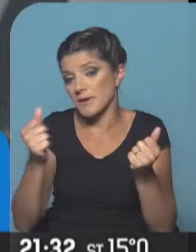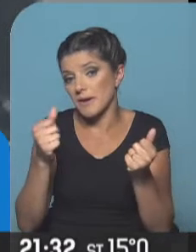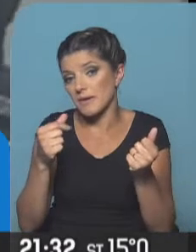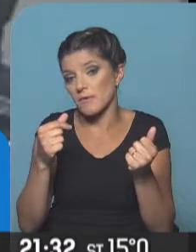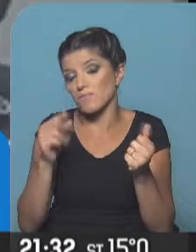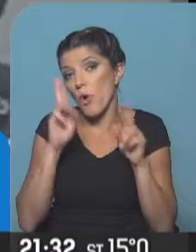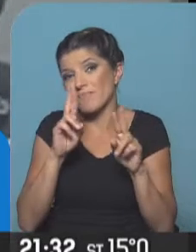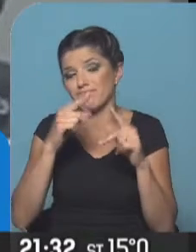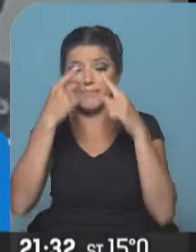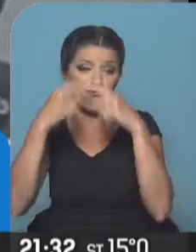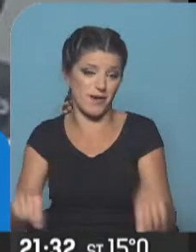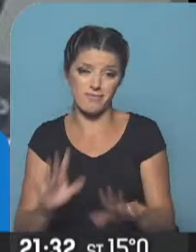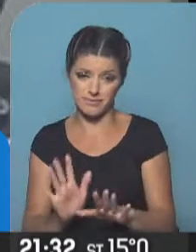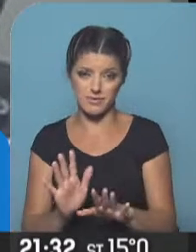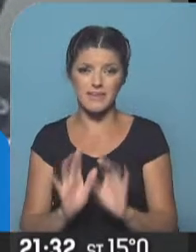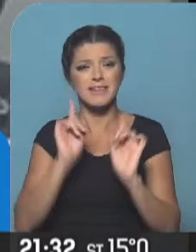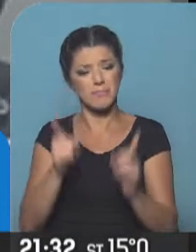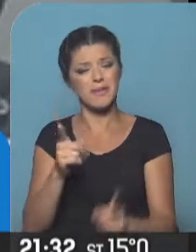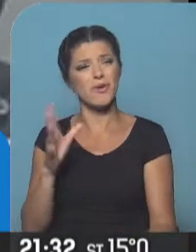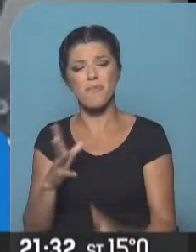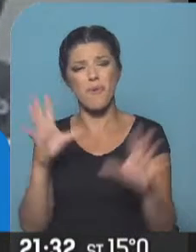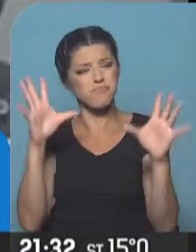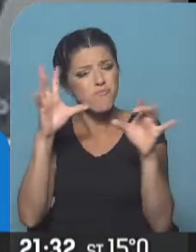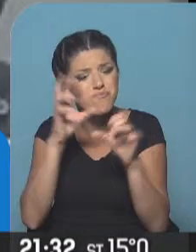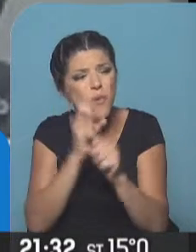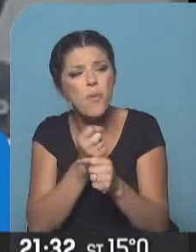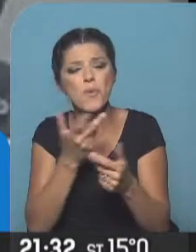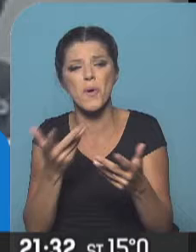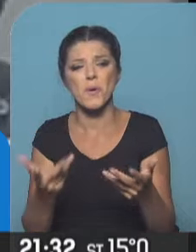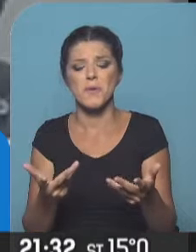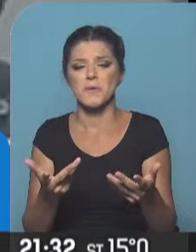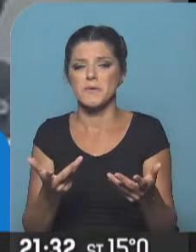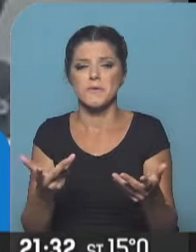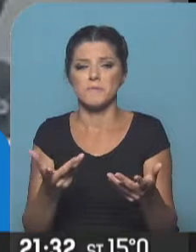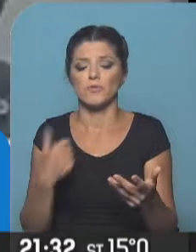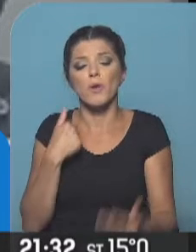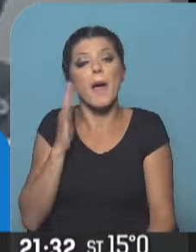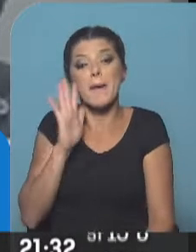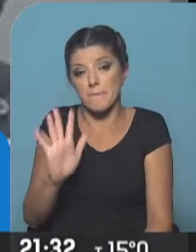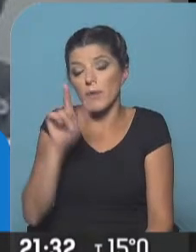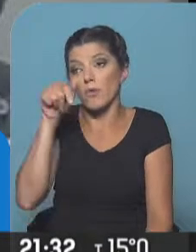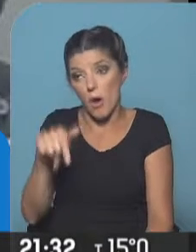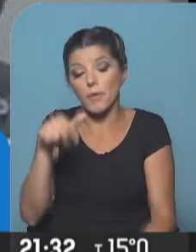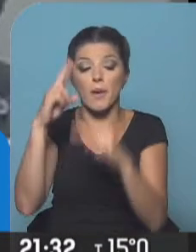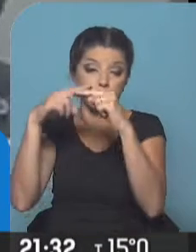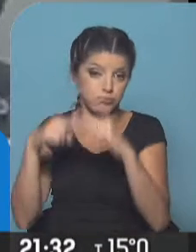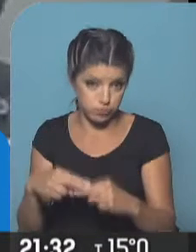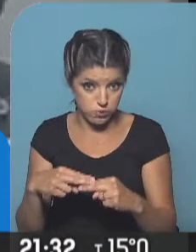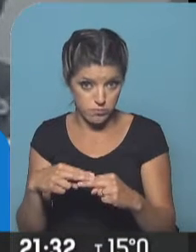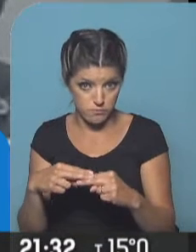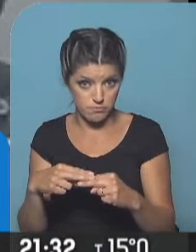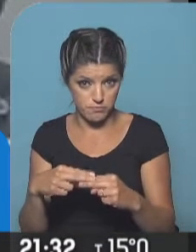además como poco claro todavía. Y esperando el resultado de las pericias que